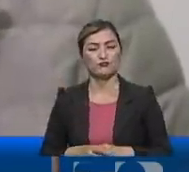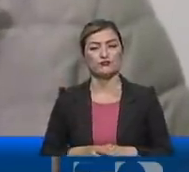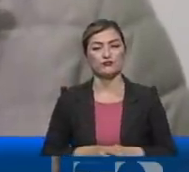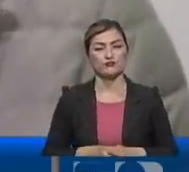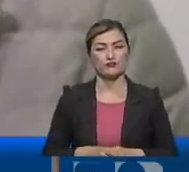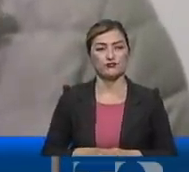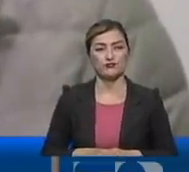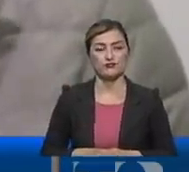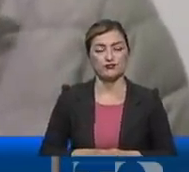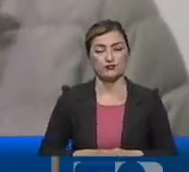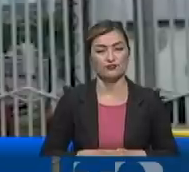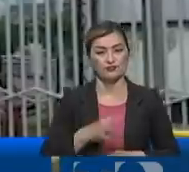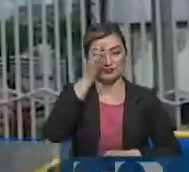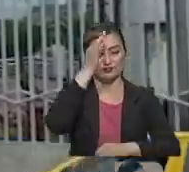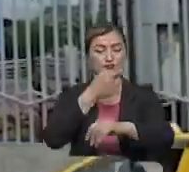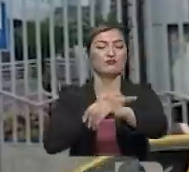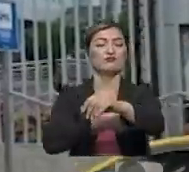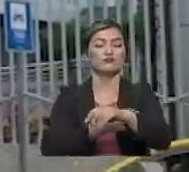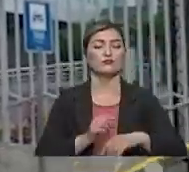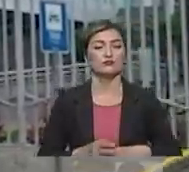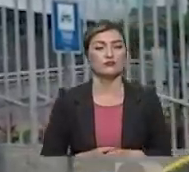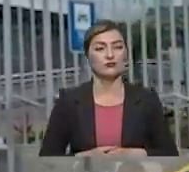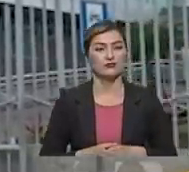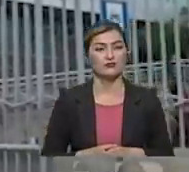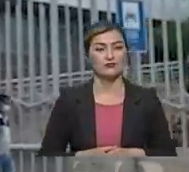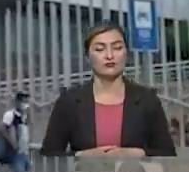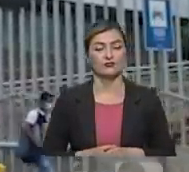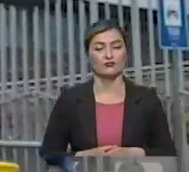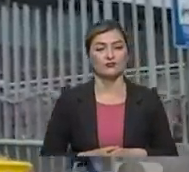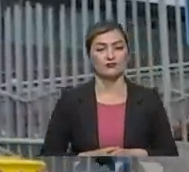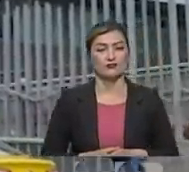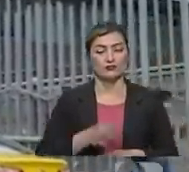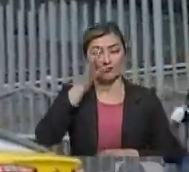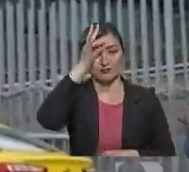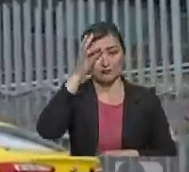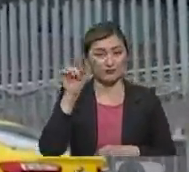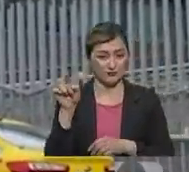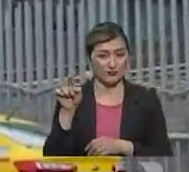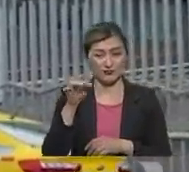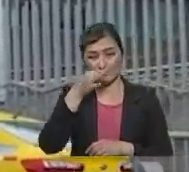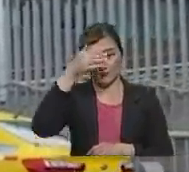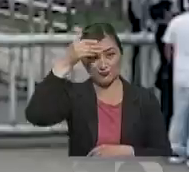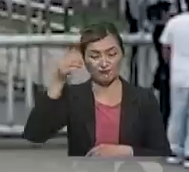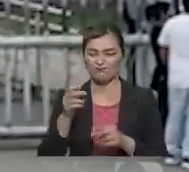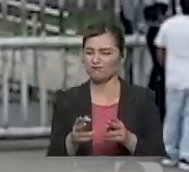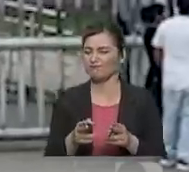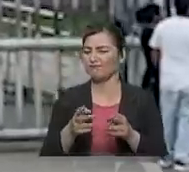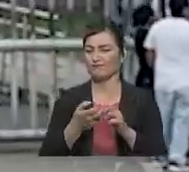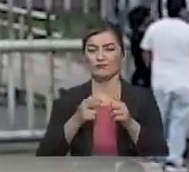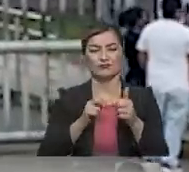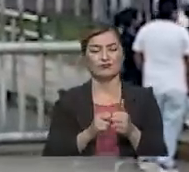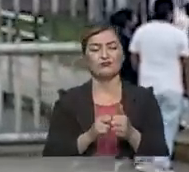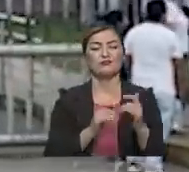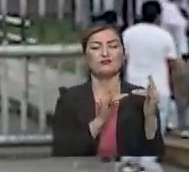de hospitalización. El panorama en el Hospital Gustavo Domínguez no es distinto al de los demás. Al momento existen 29